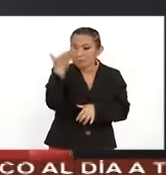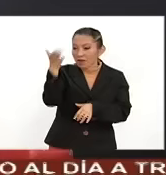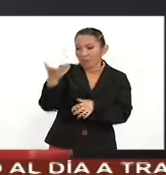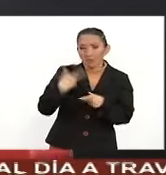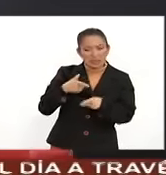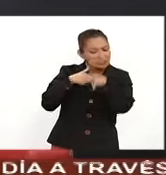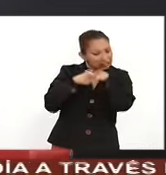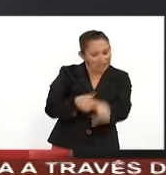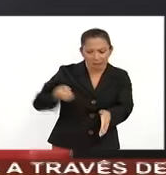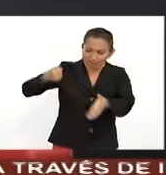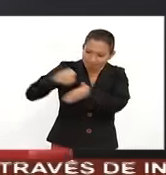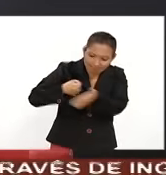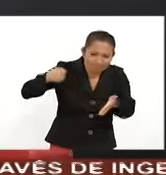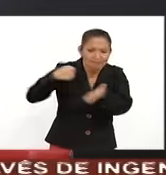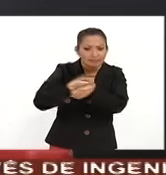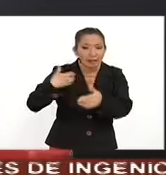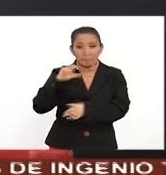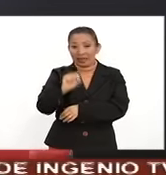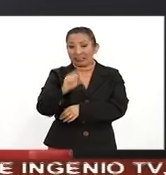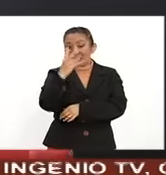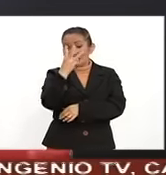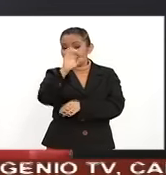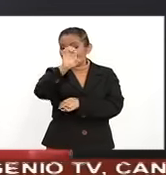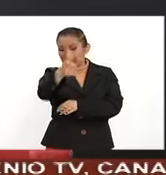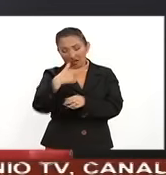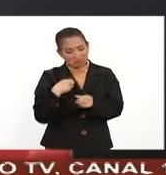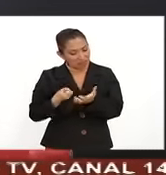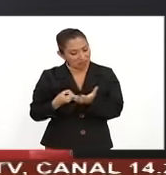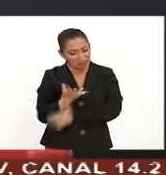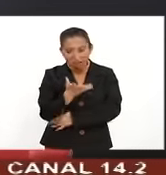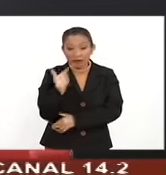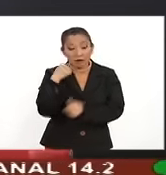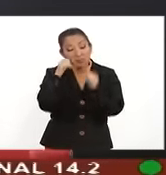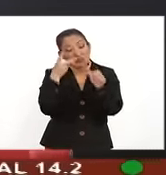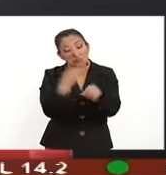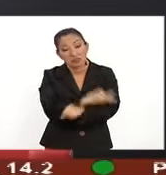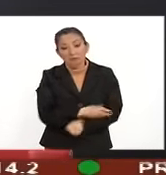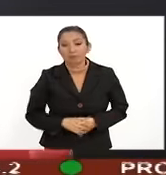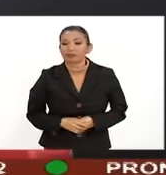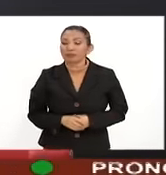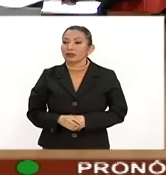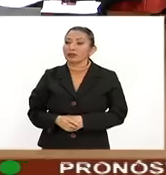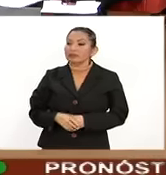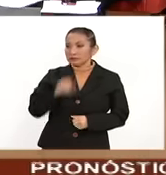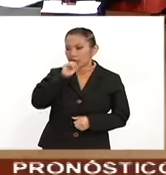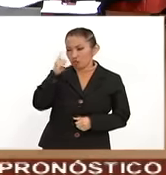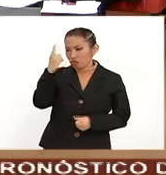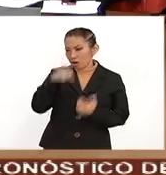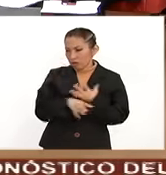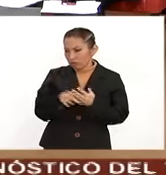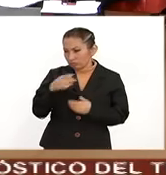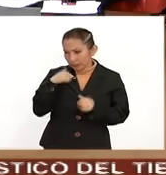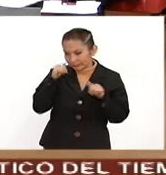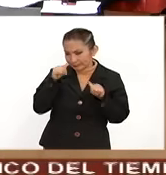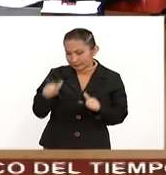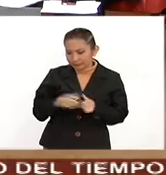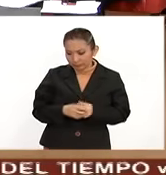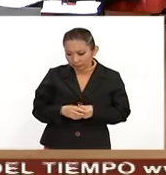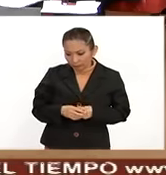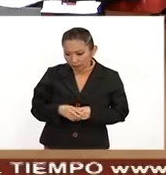gente siga y salga a la calle el próximo 23 de enero, entonces estaremos atentos a lo que va a pasar. Y tomando en cuenta también una cosa,